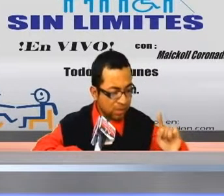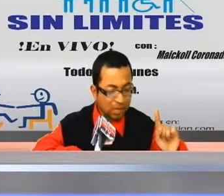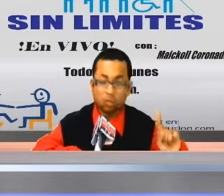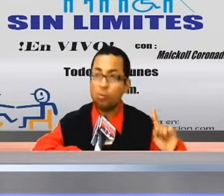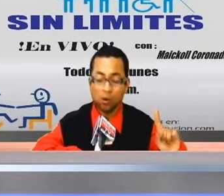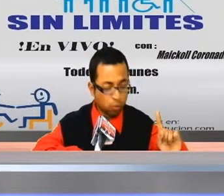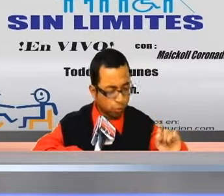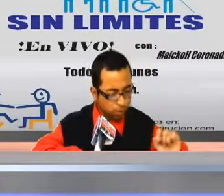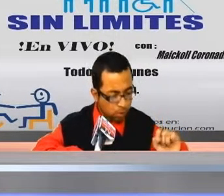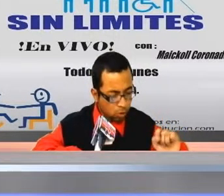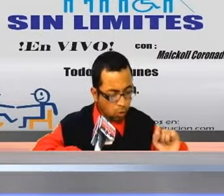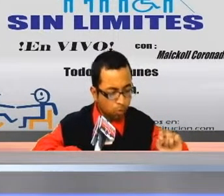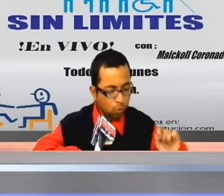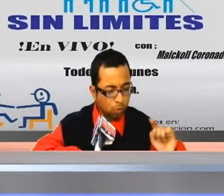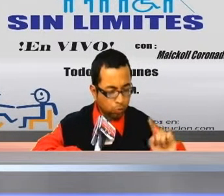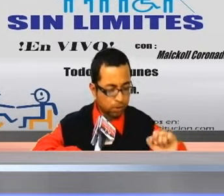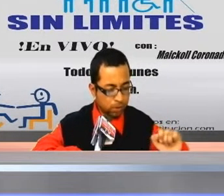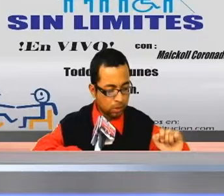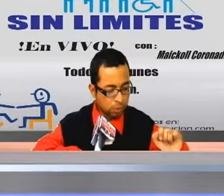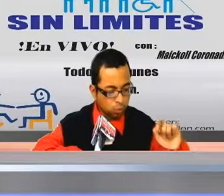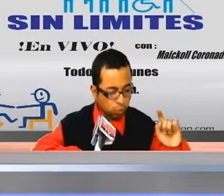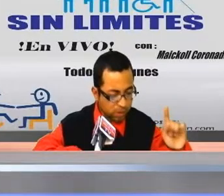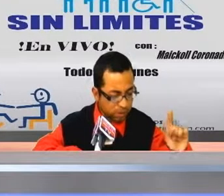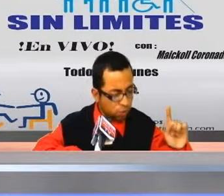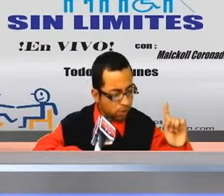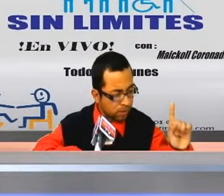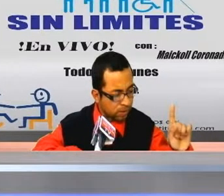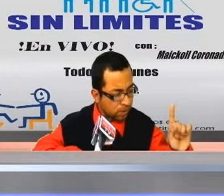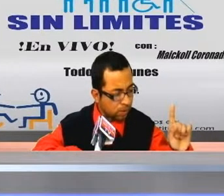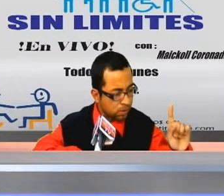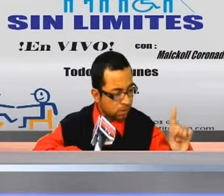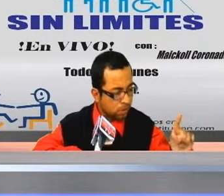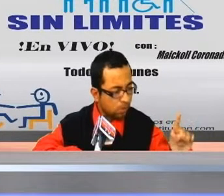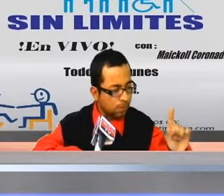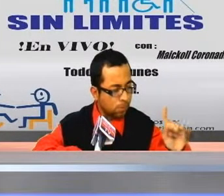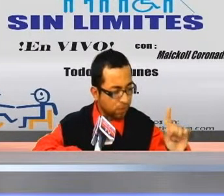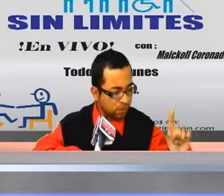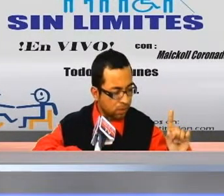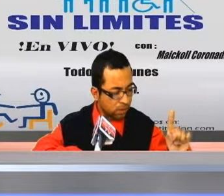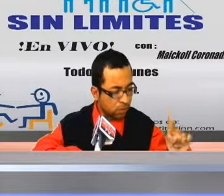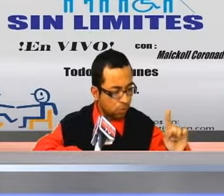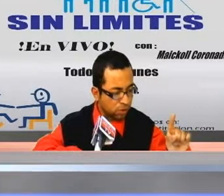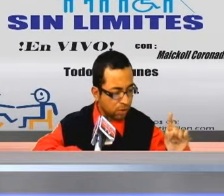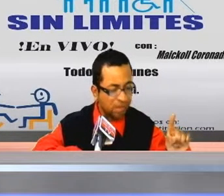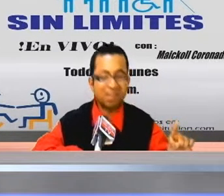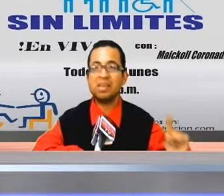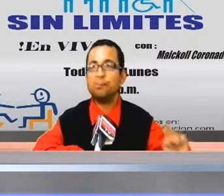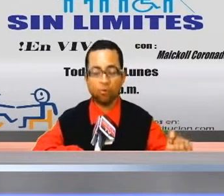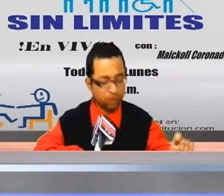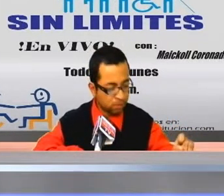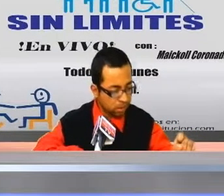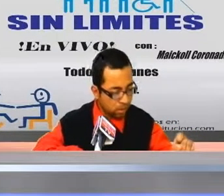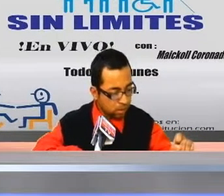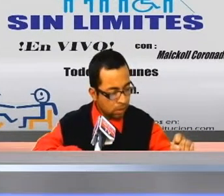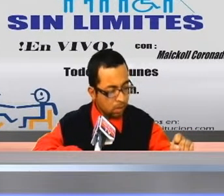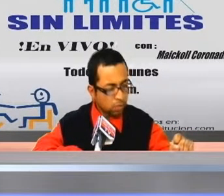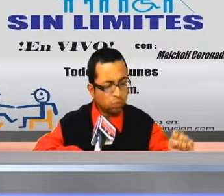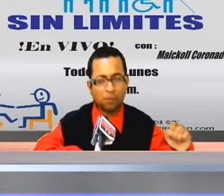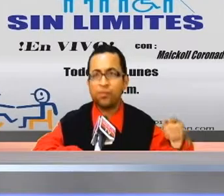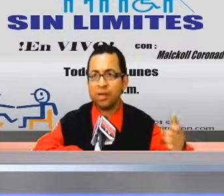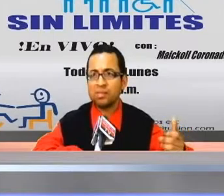y tiene tanto valor como otra. Si hubiese una vida sin importancia, ninguna sería importante.